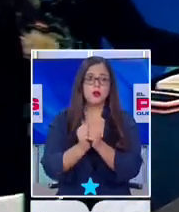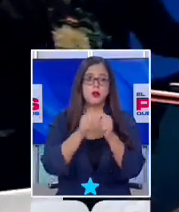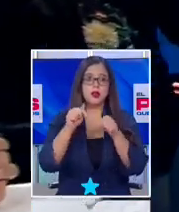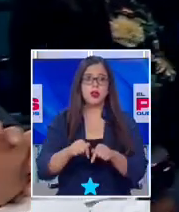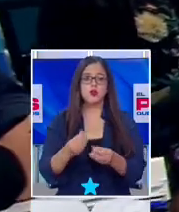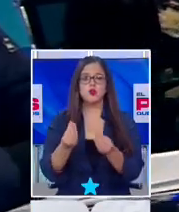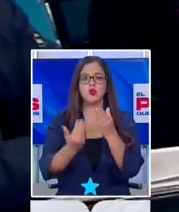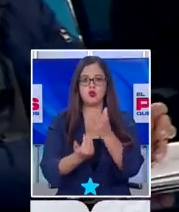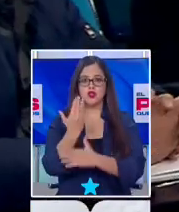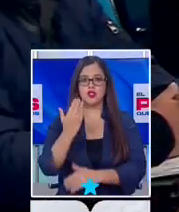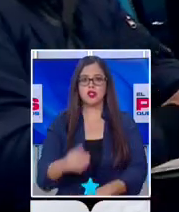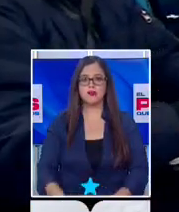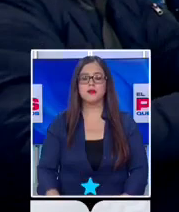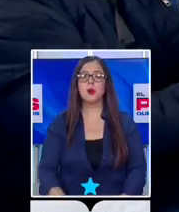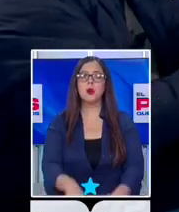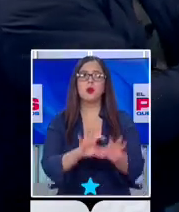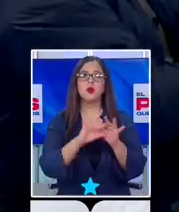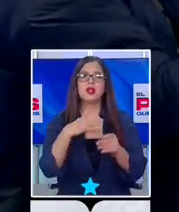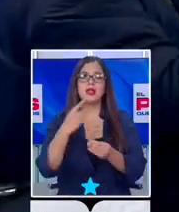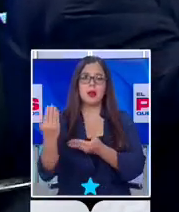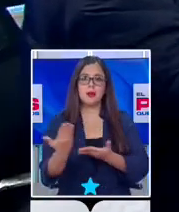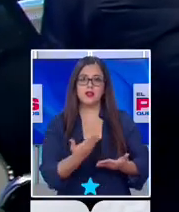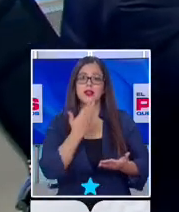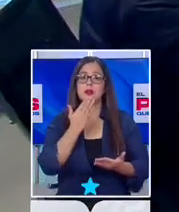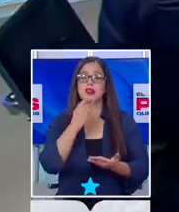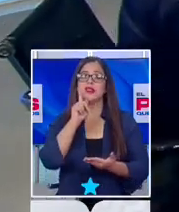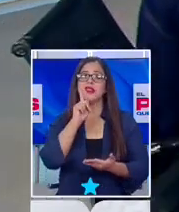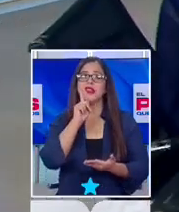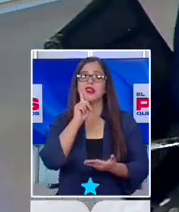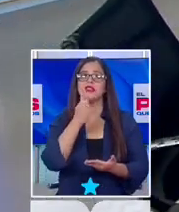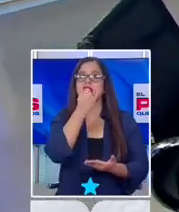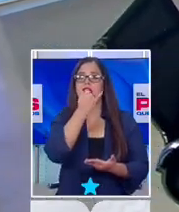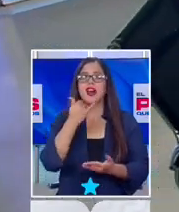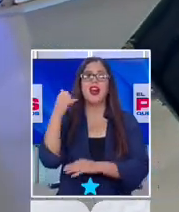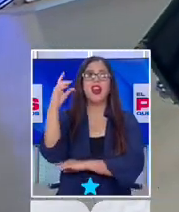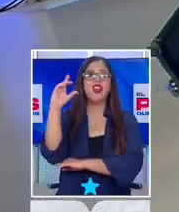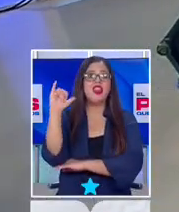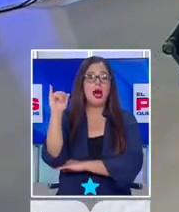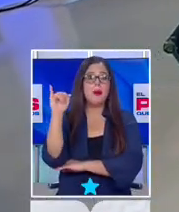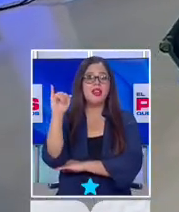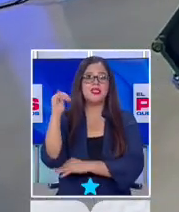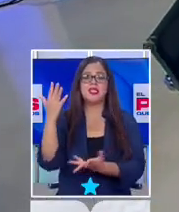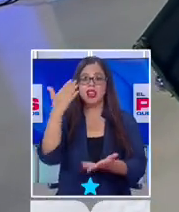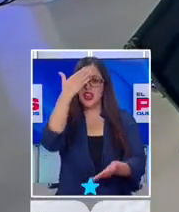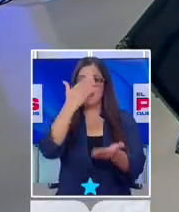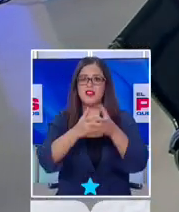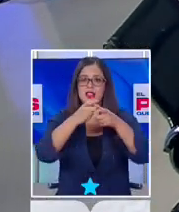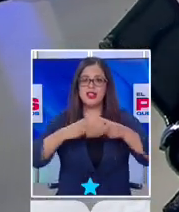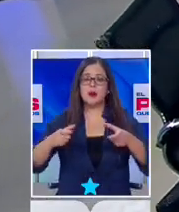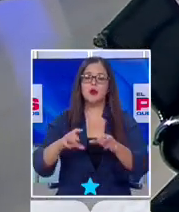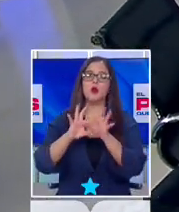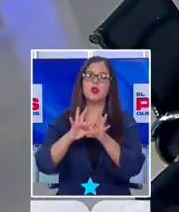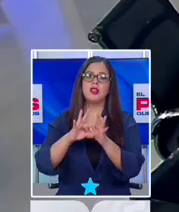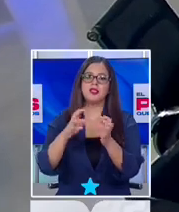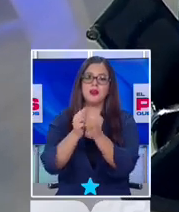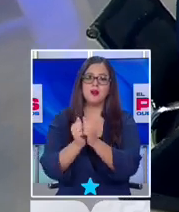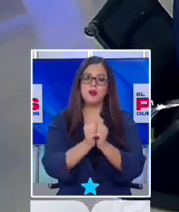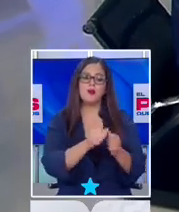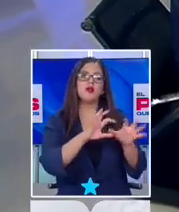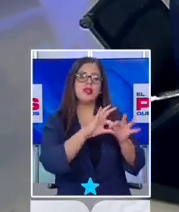programa muy buenos días muchas gracias pero también damaris abarca damaris de frente amplio de marid vote gracias por acompañarnos